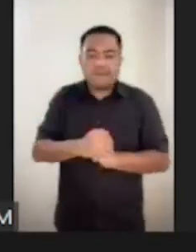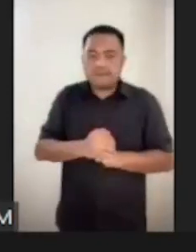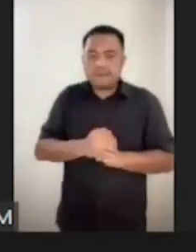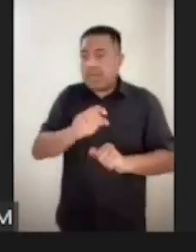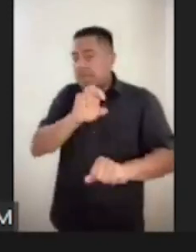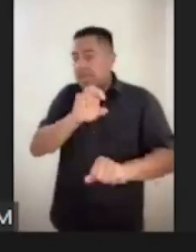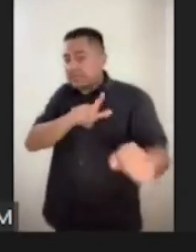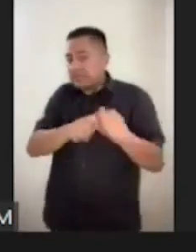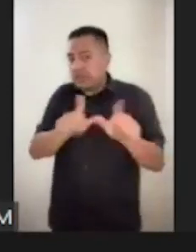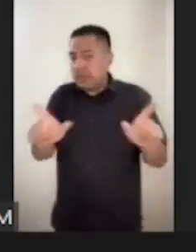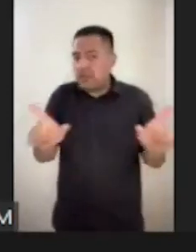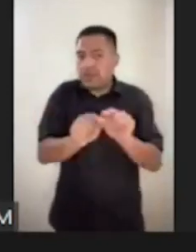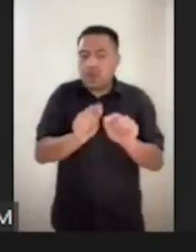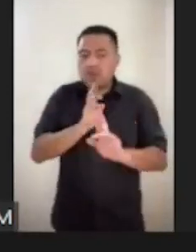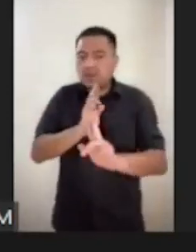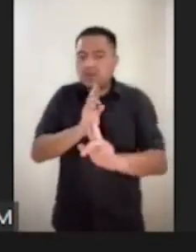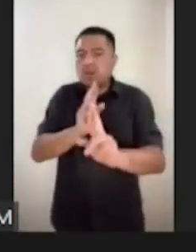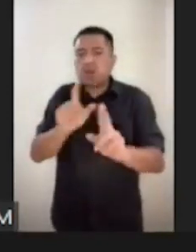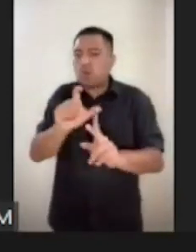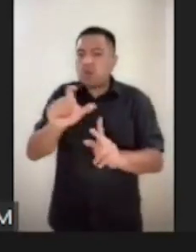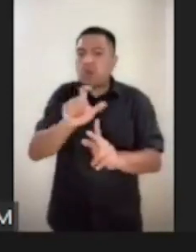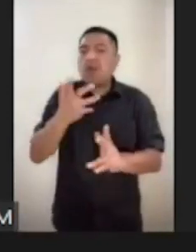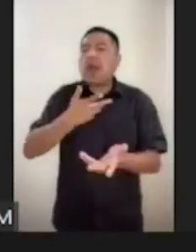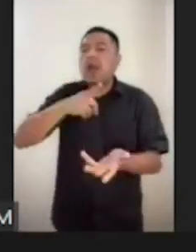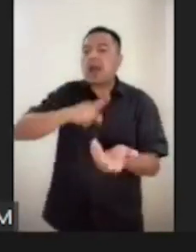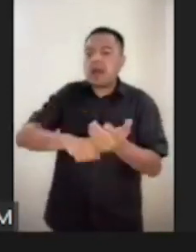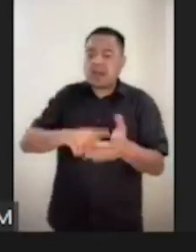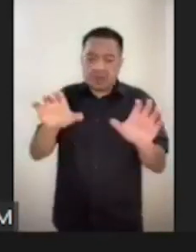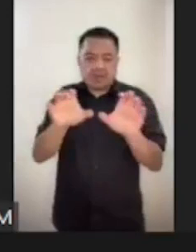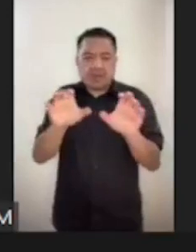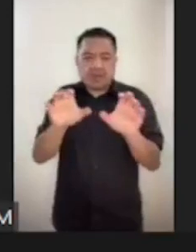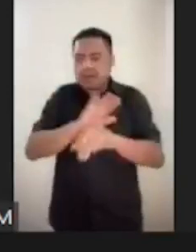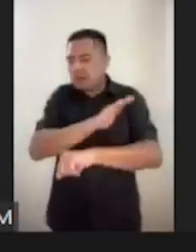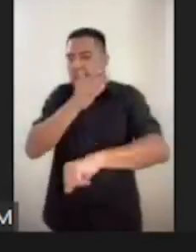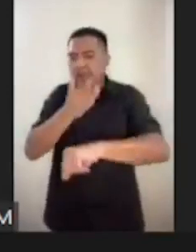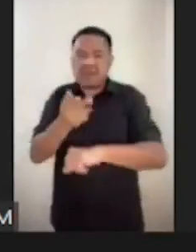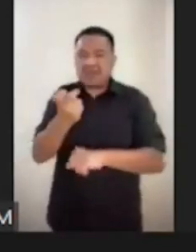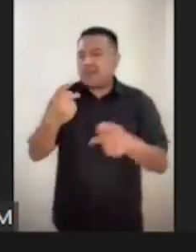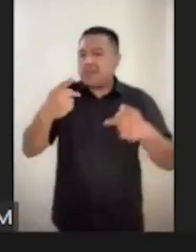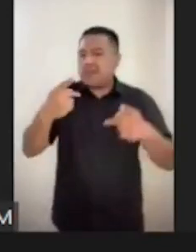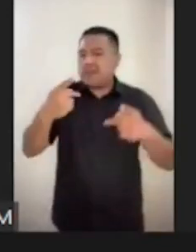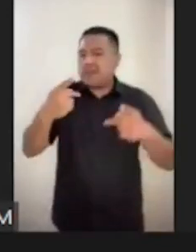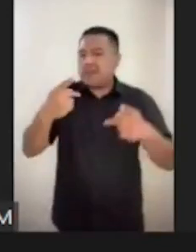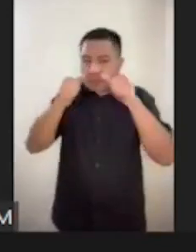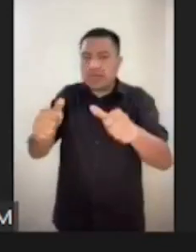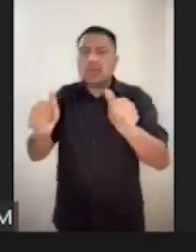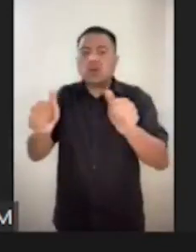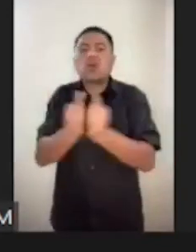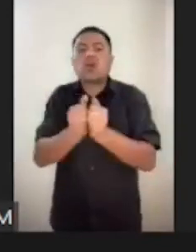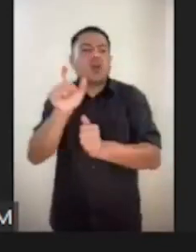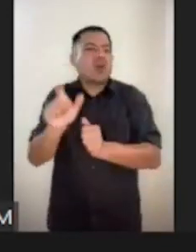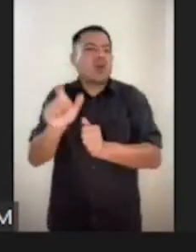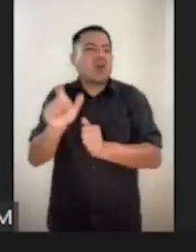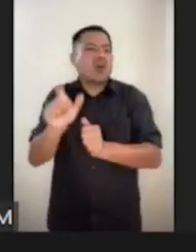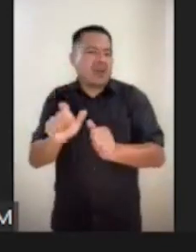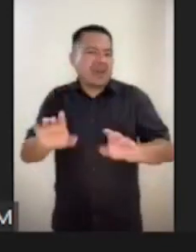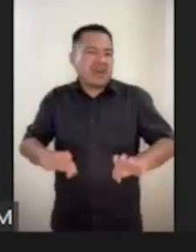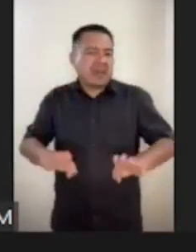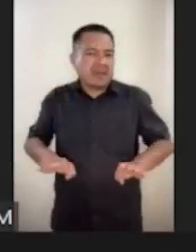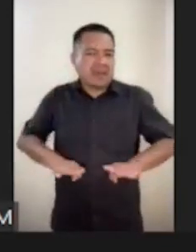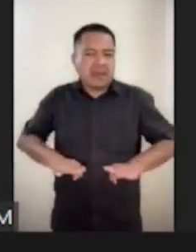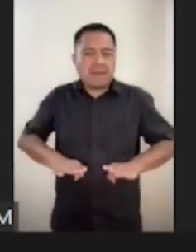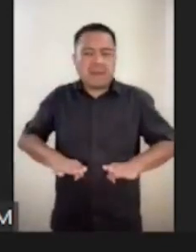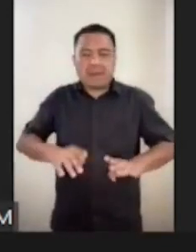es exclusivo de la autoridad resolutora una vez que haya tenido por acreditada la infracción denunciada y atienda la atribuibilidad de la conducta, es